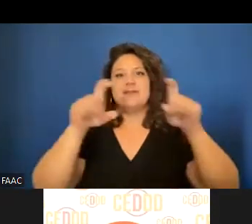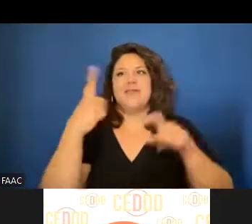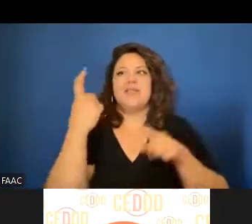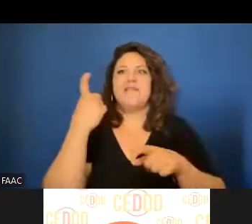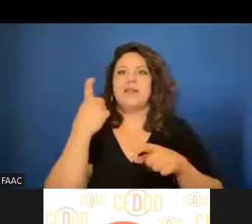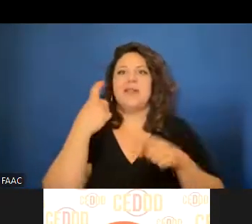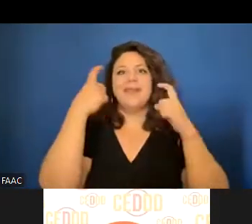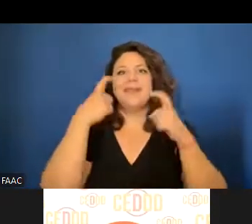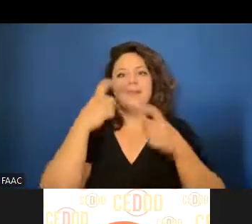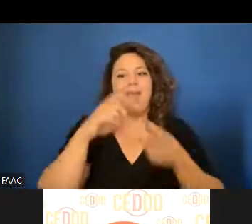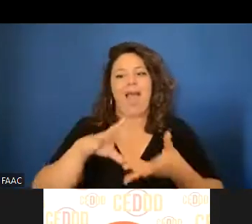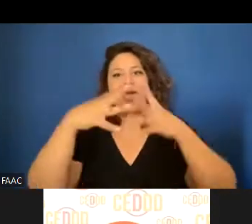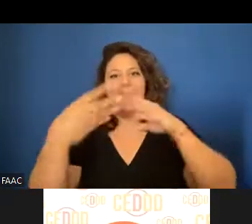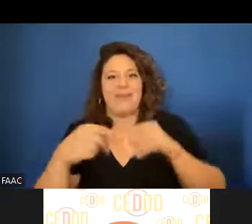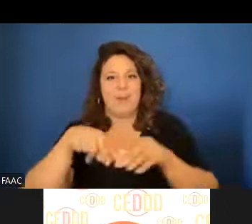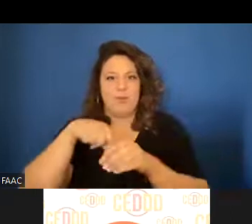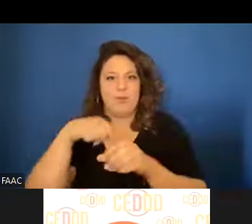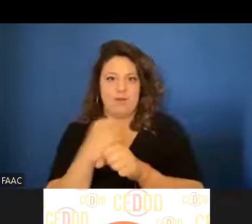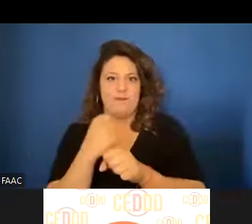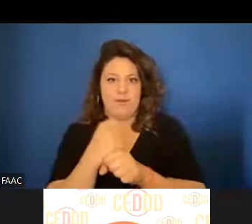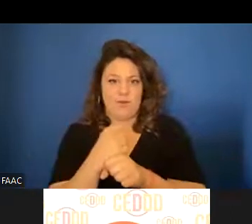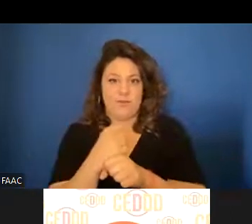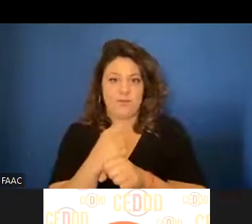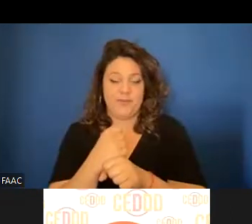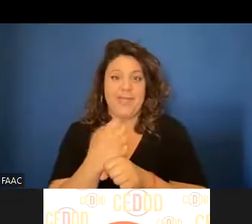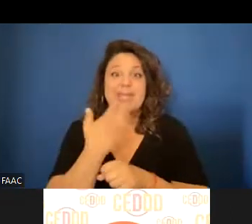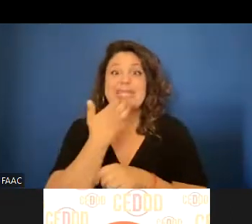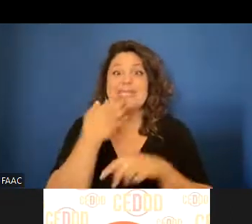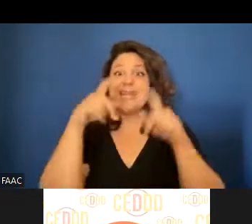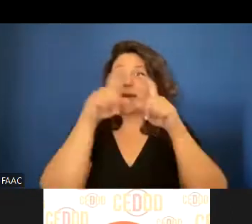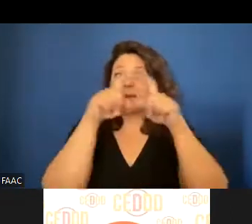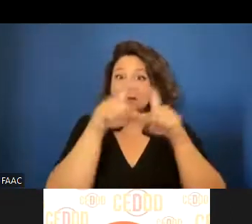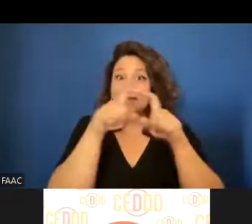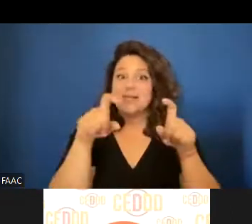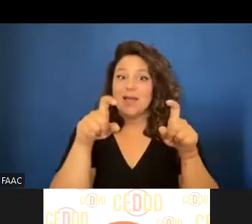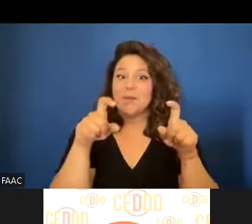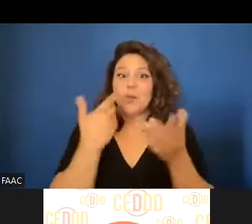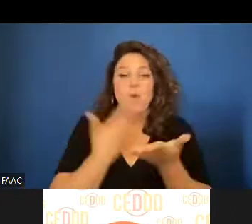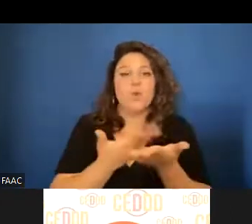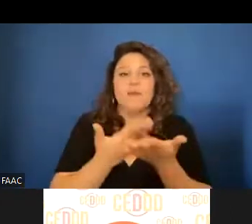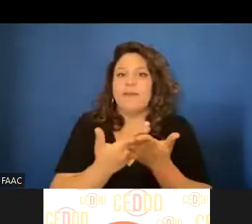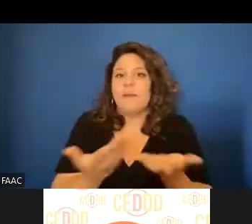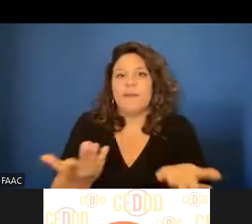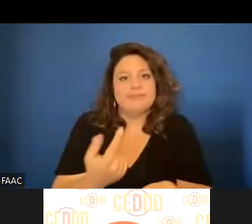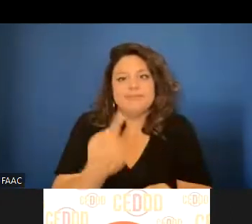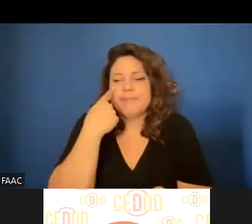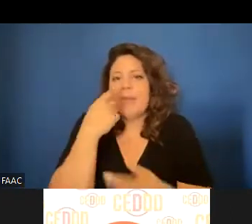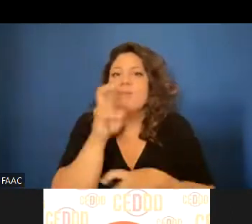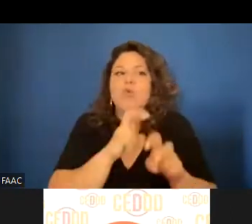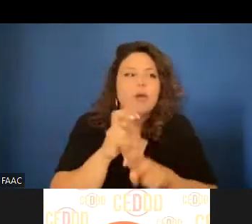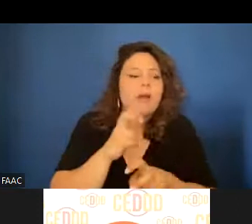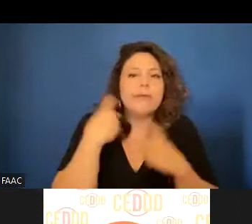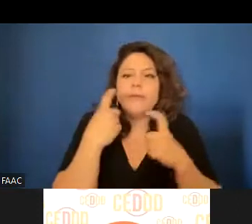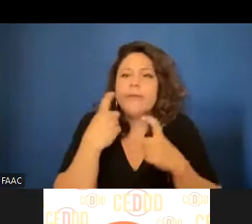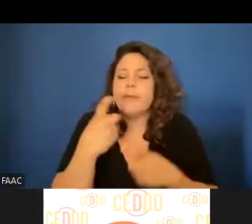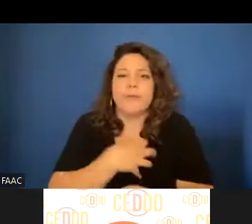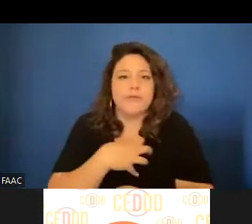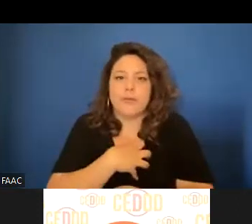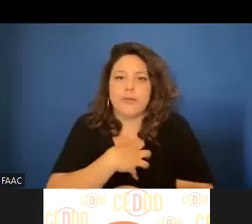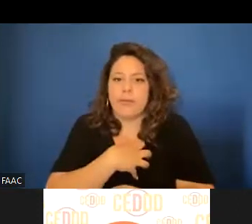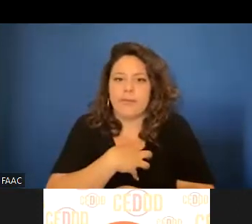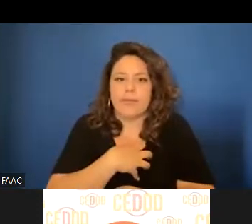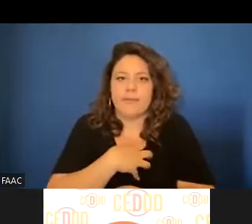persona con una incapacidad laboral era una persona con discapacidad, ¿vale? Pasaba obligatoriamente un 33%. Desde